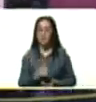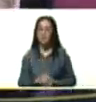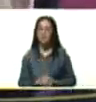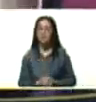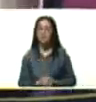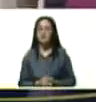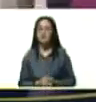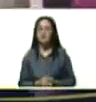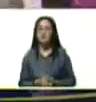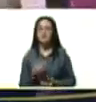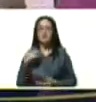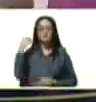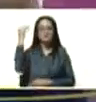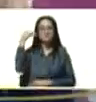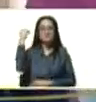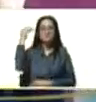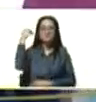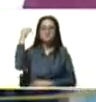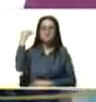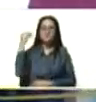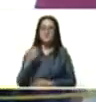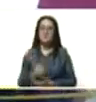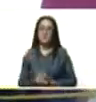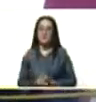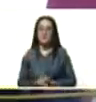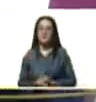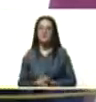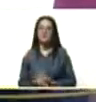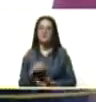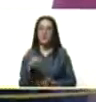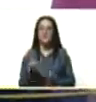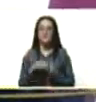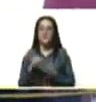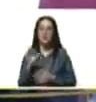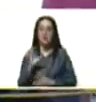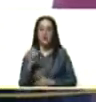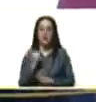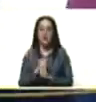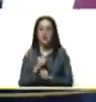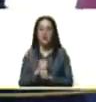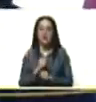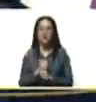porque yo me he puesto a pensar. Aquí el Metro de Caracas es una obra que